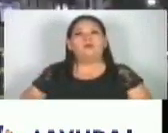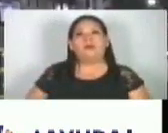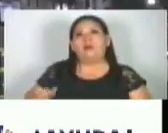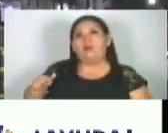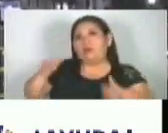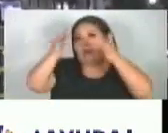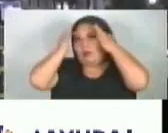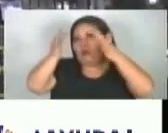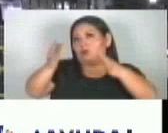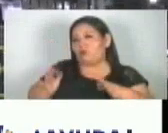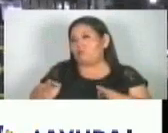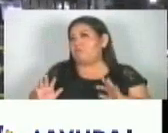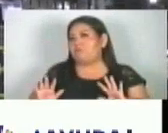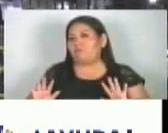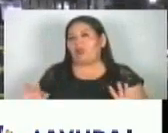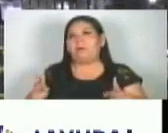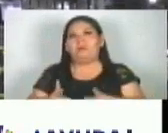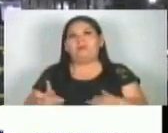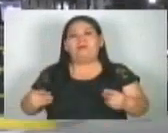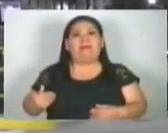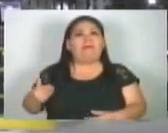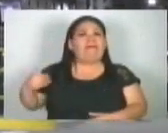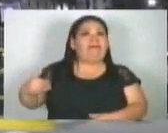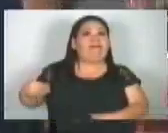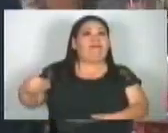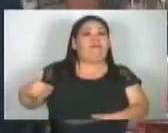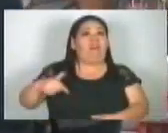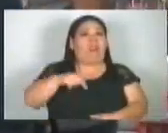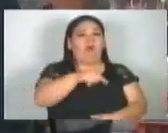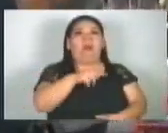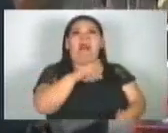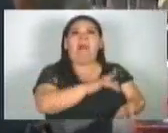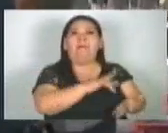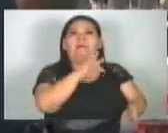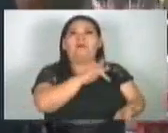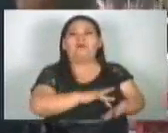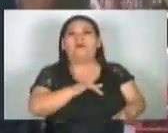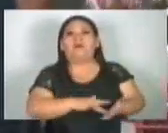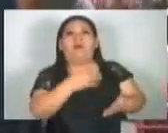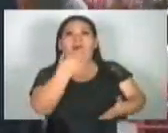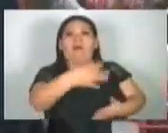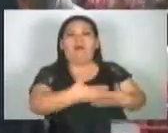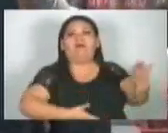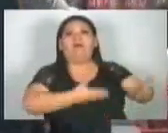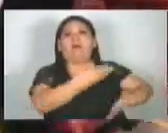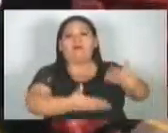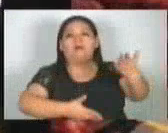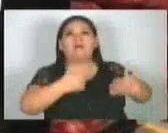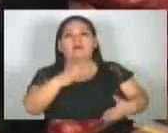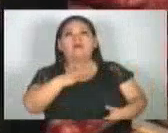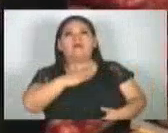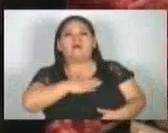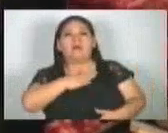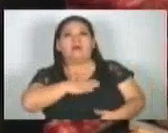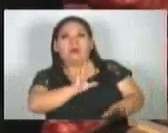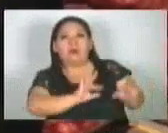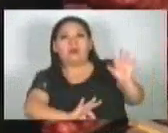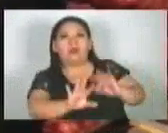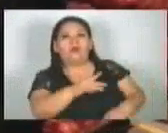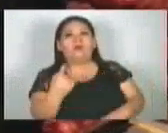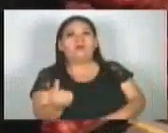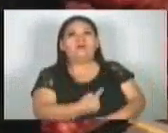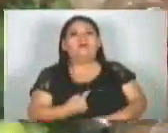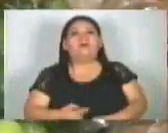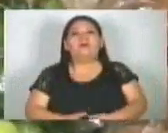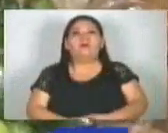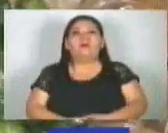medida resuelve la problemática de años de abusos en precios de los productos que se ha tenido por parte de algunos comerciantes.